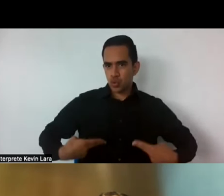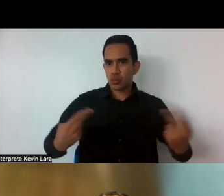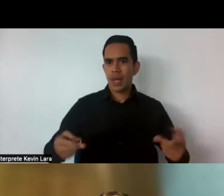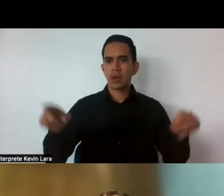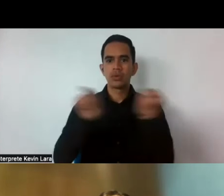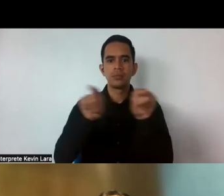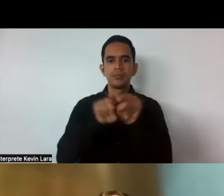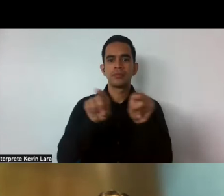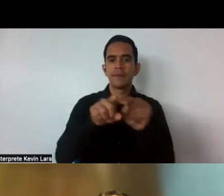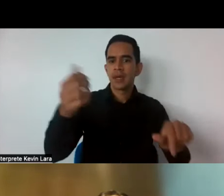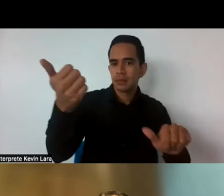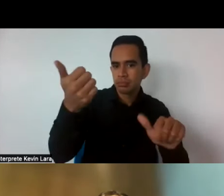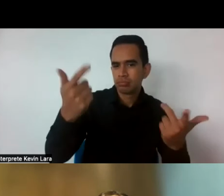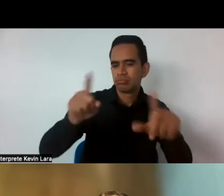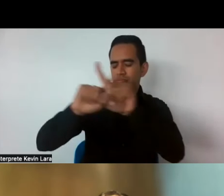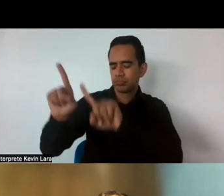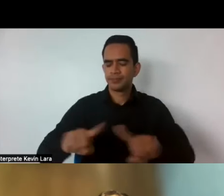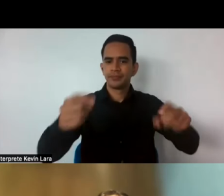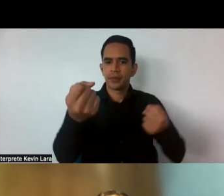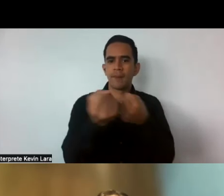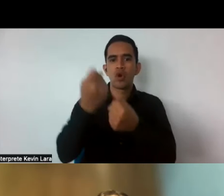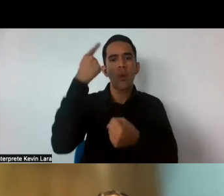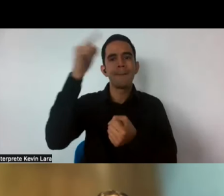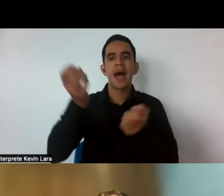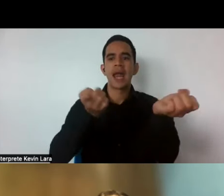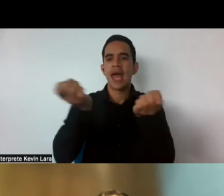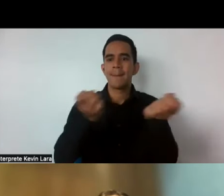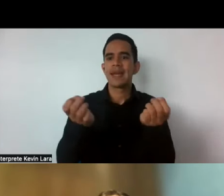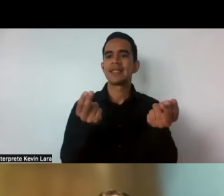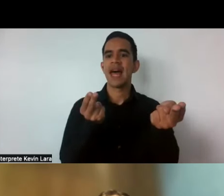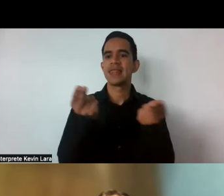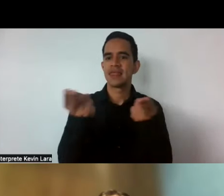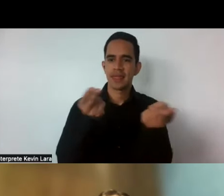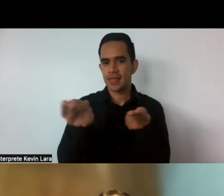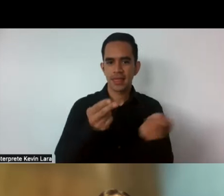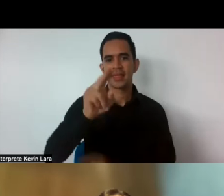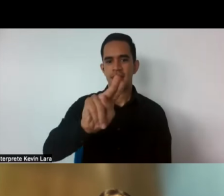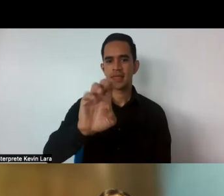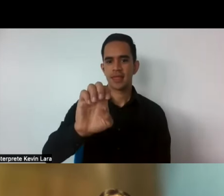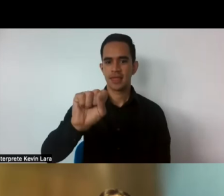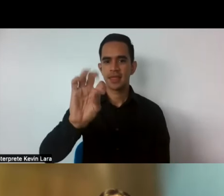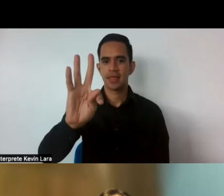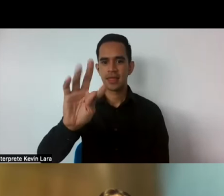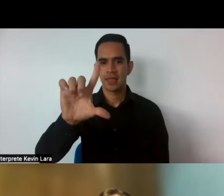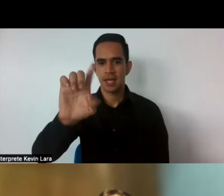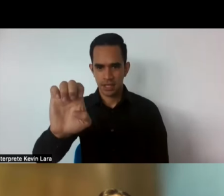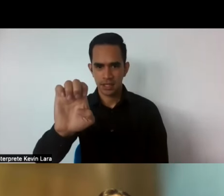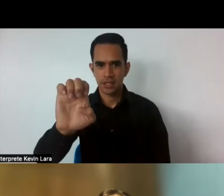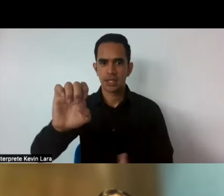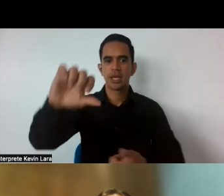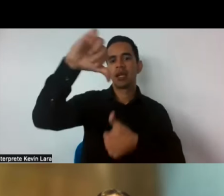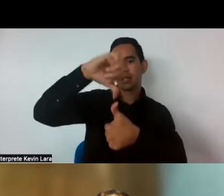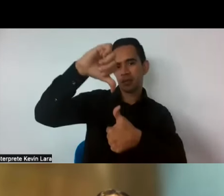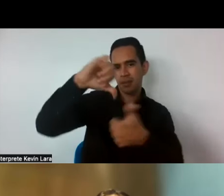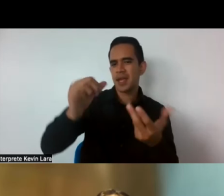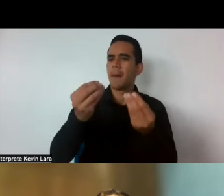de talento y líder de coaching para la región de Centroamérica. Agradecemos mucho el apoyo,